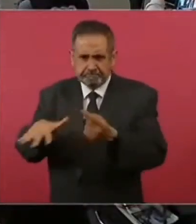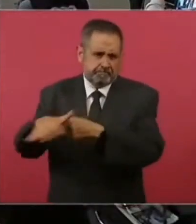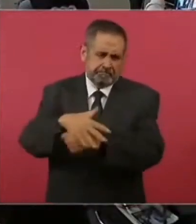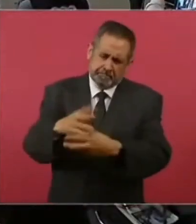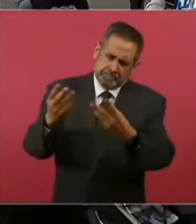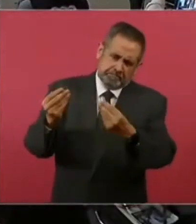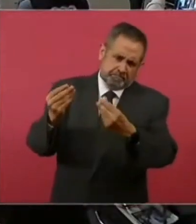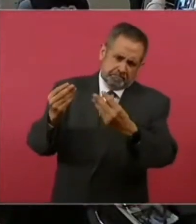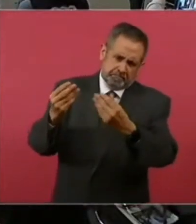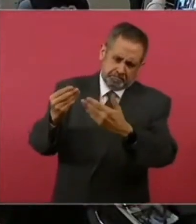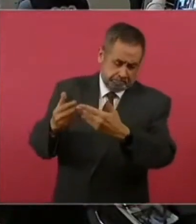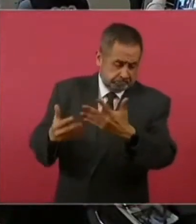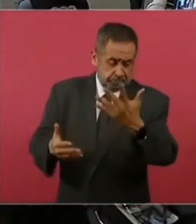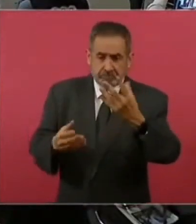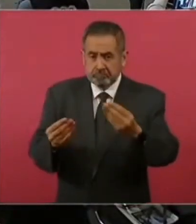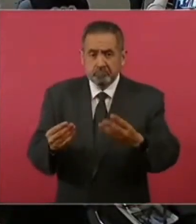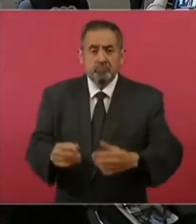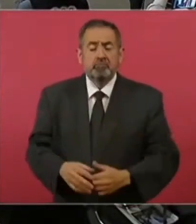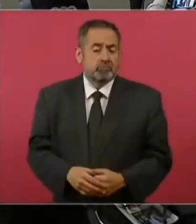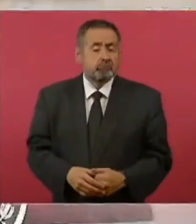muchos